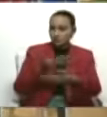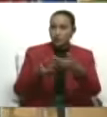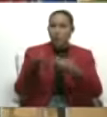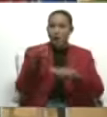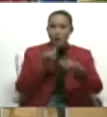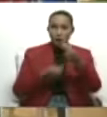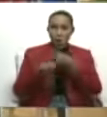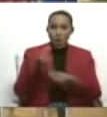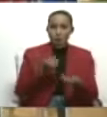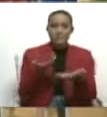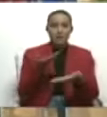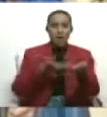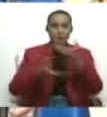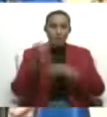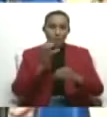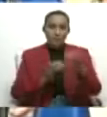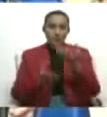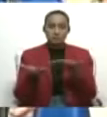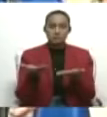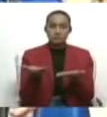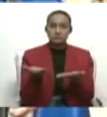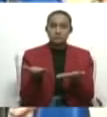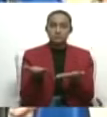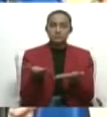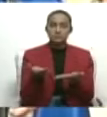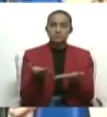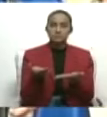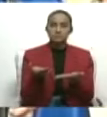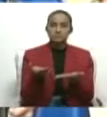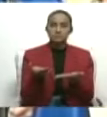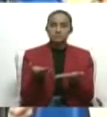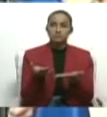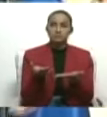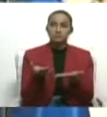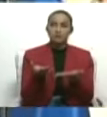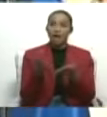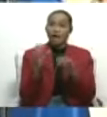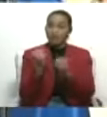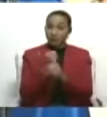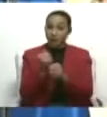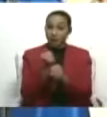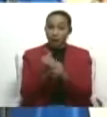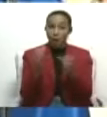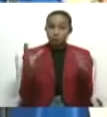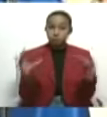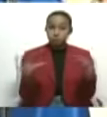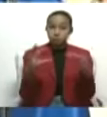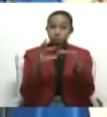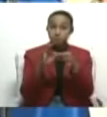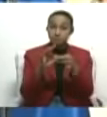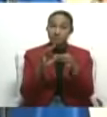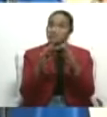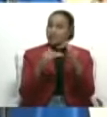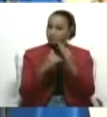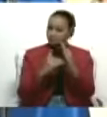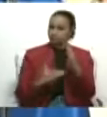el papel central damos a la cooperación de alto nivel,